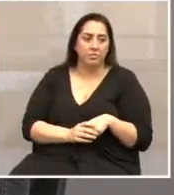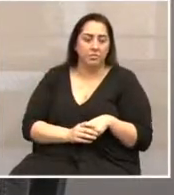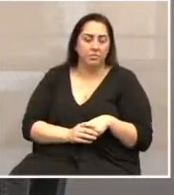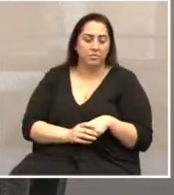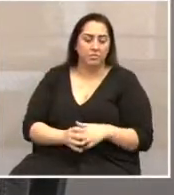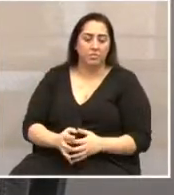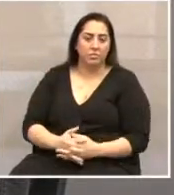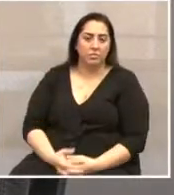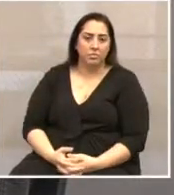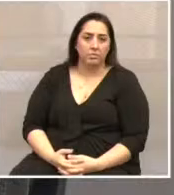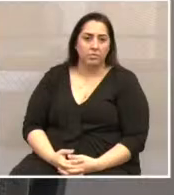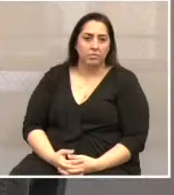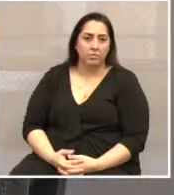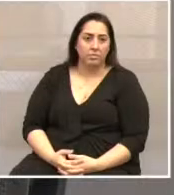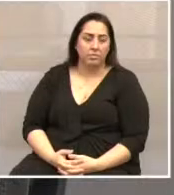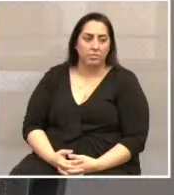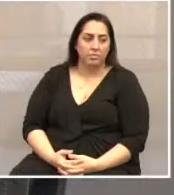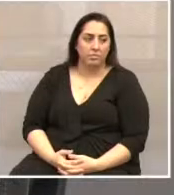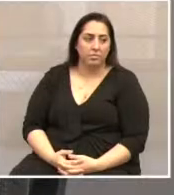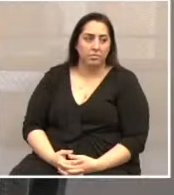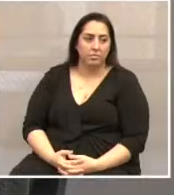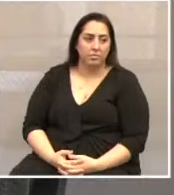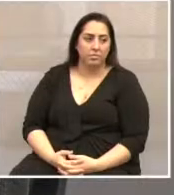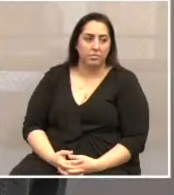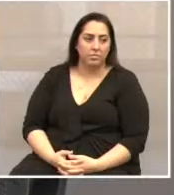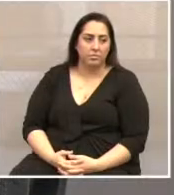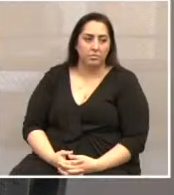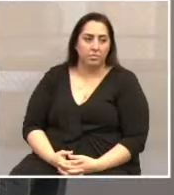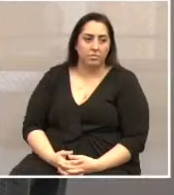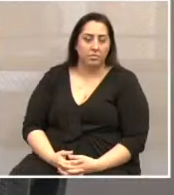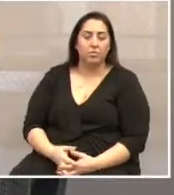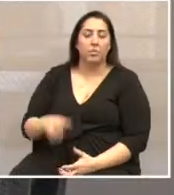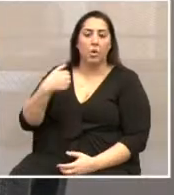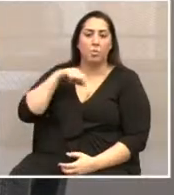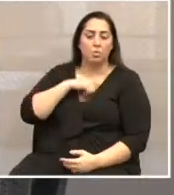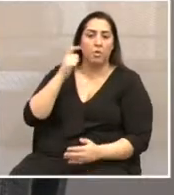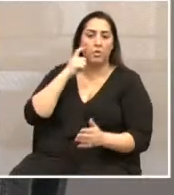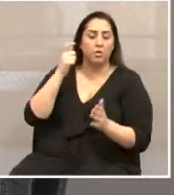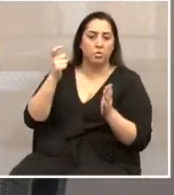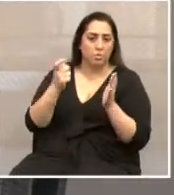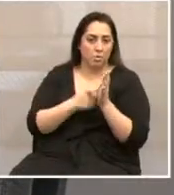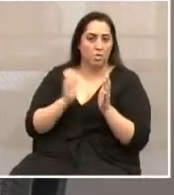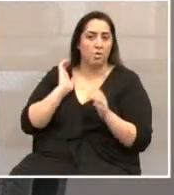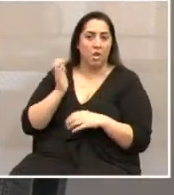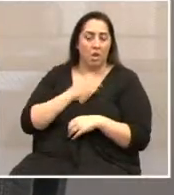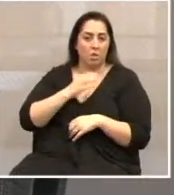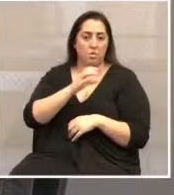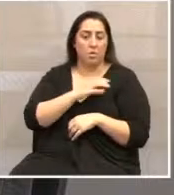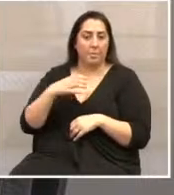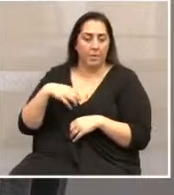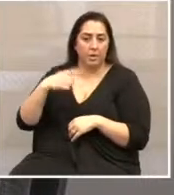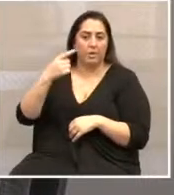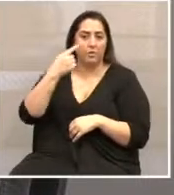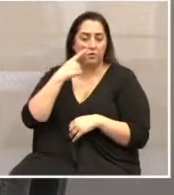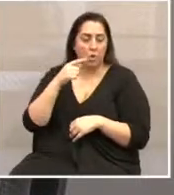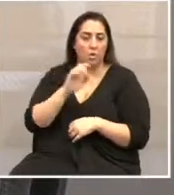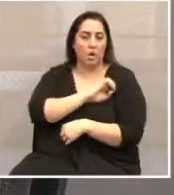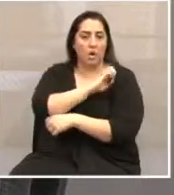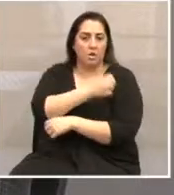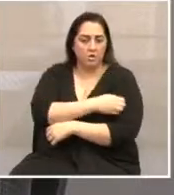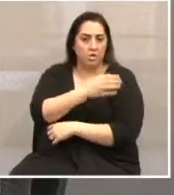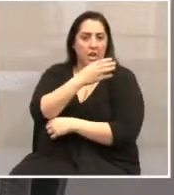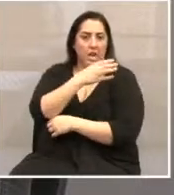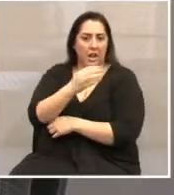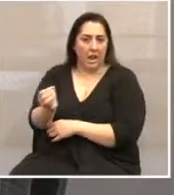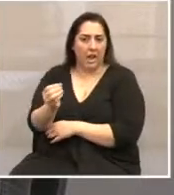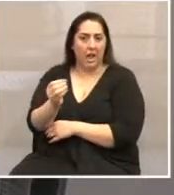ya vistas en el Comité de Energía y Comercios sobre WhatsApp